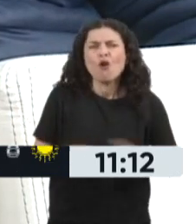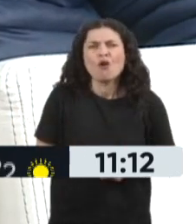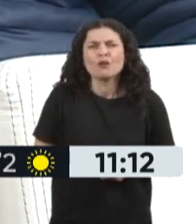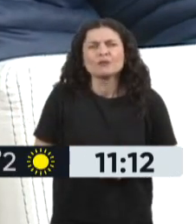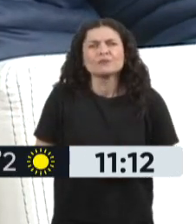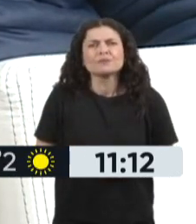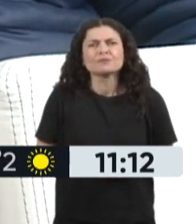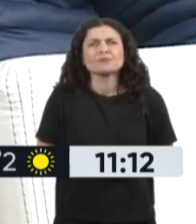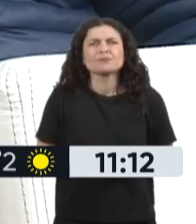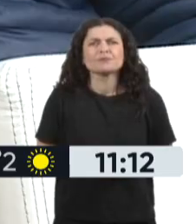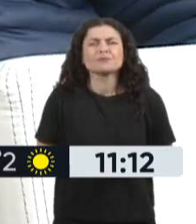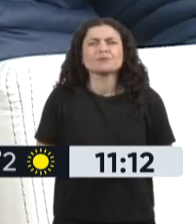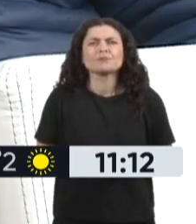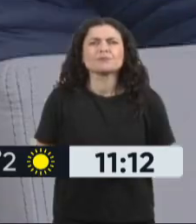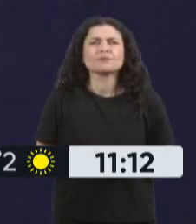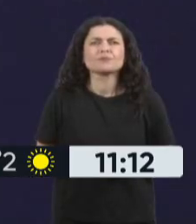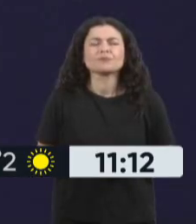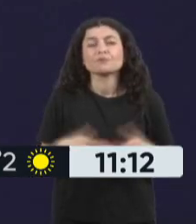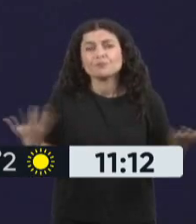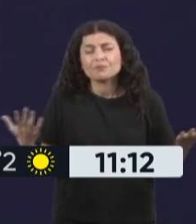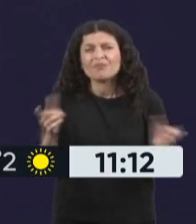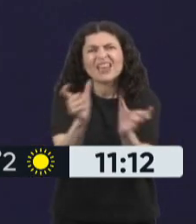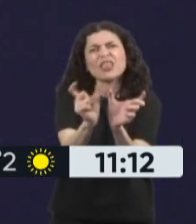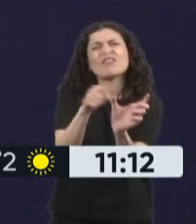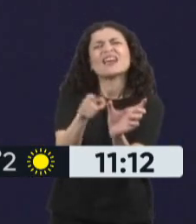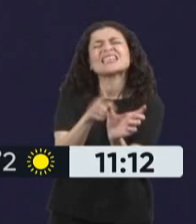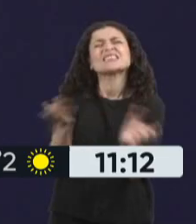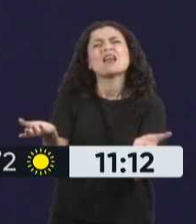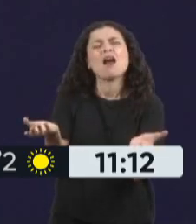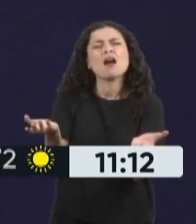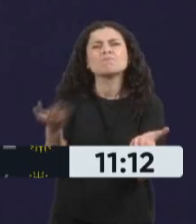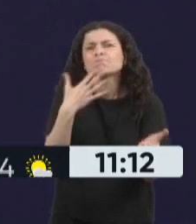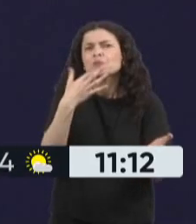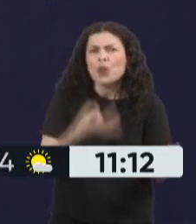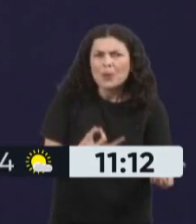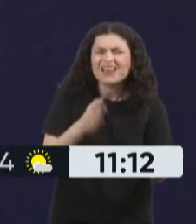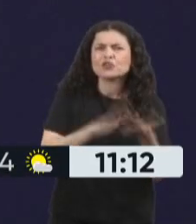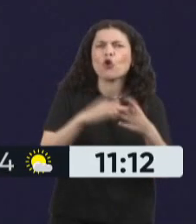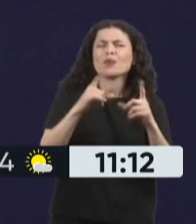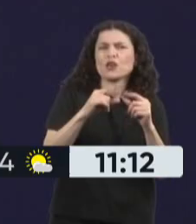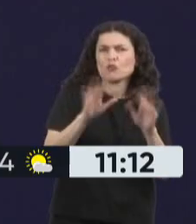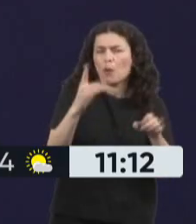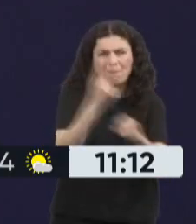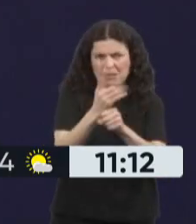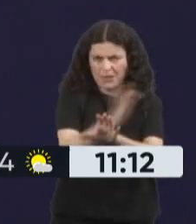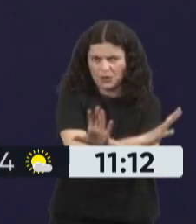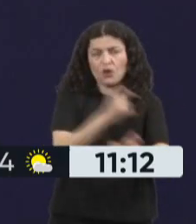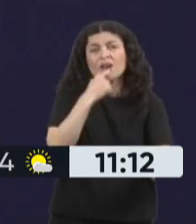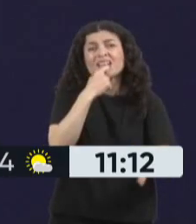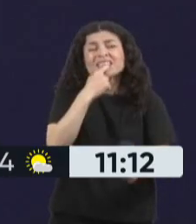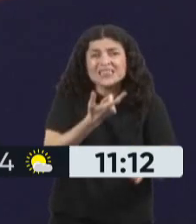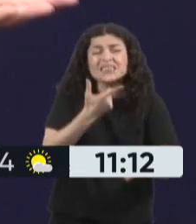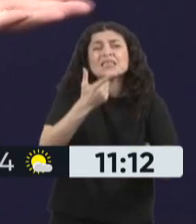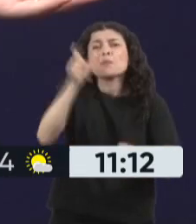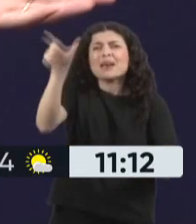declaró el presidente, Manuel? Bueno, la diferencia la verdad que el número primero, lo que diga la